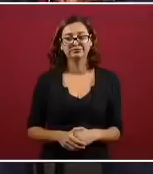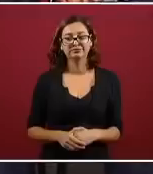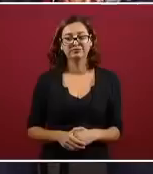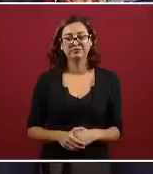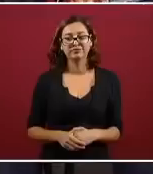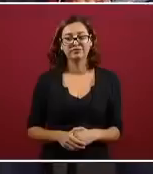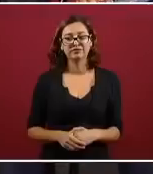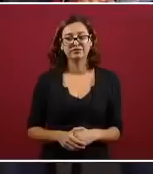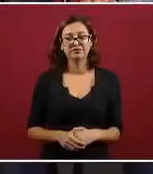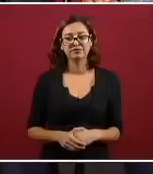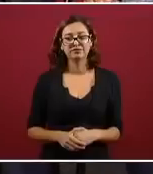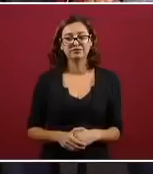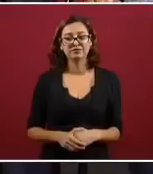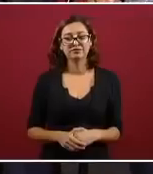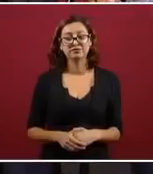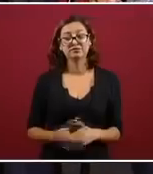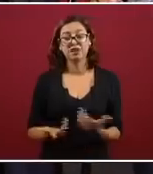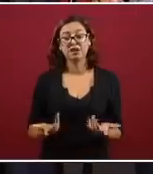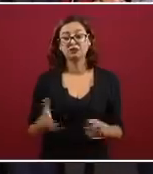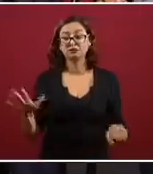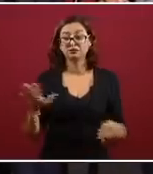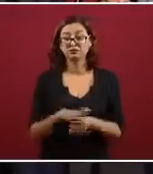porque se cayó